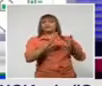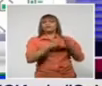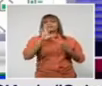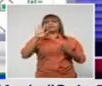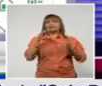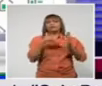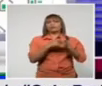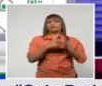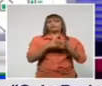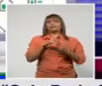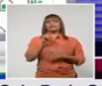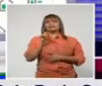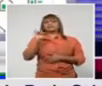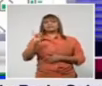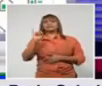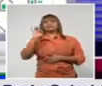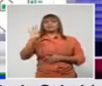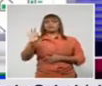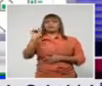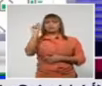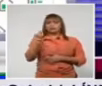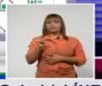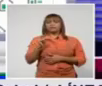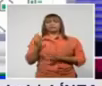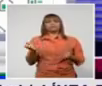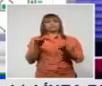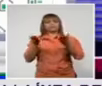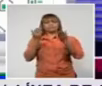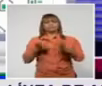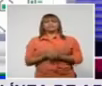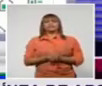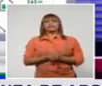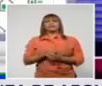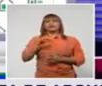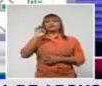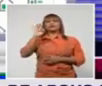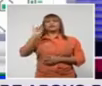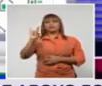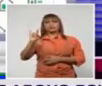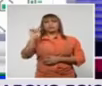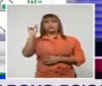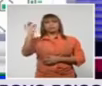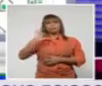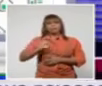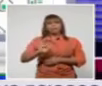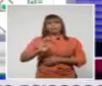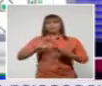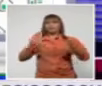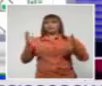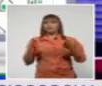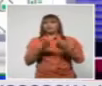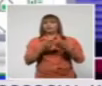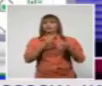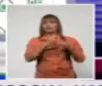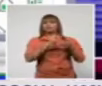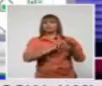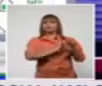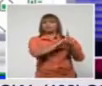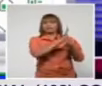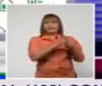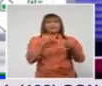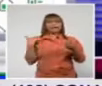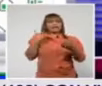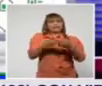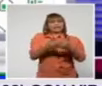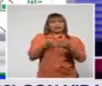5.078 personas recuperadas de la COVID-19. El 89% de los casos diagnosticados hasta hoy, desde